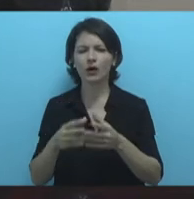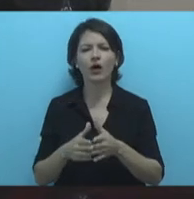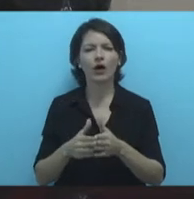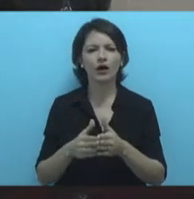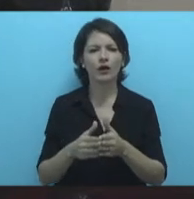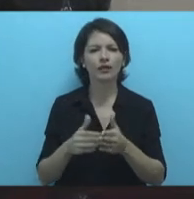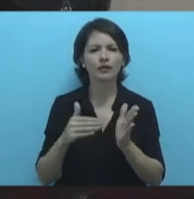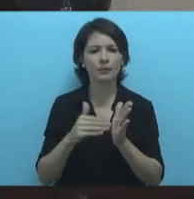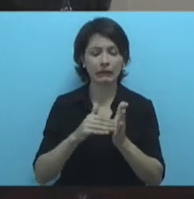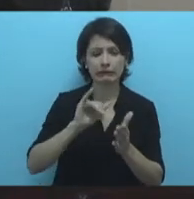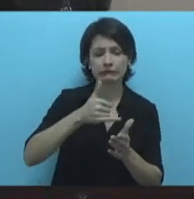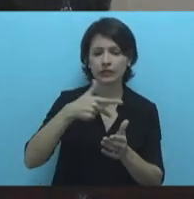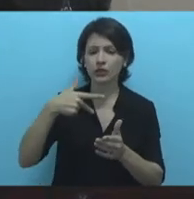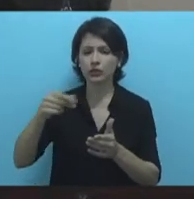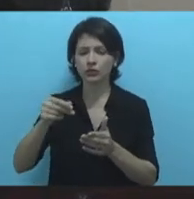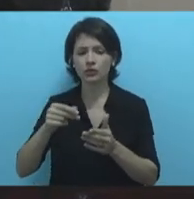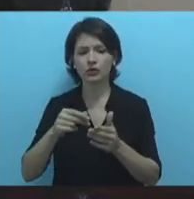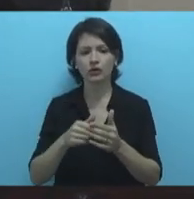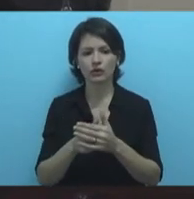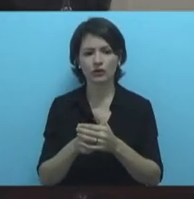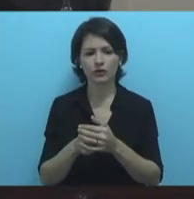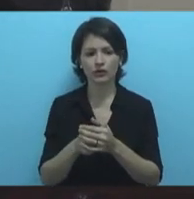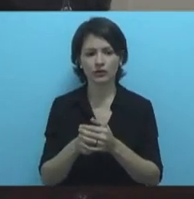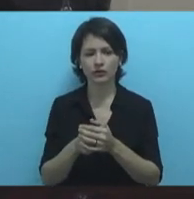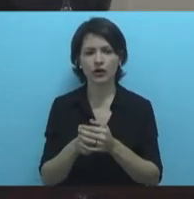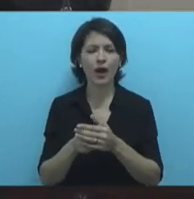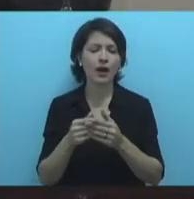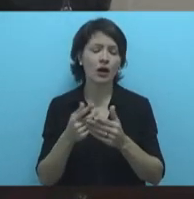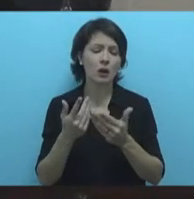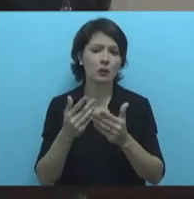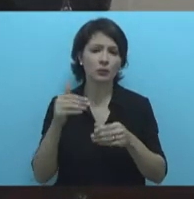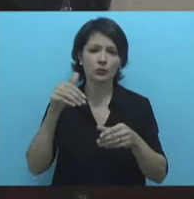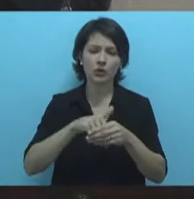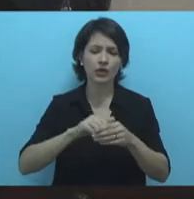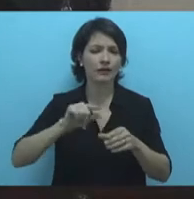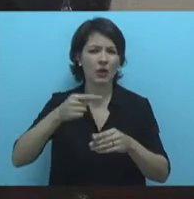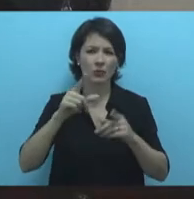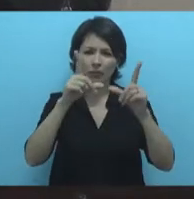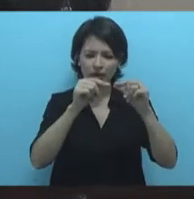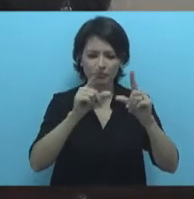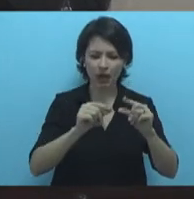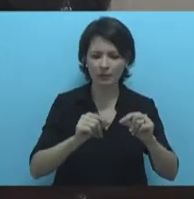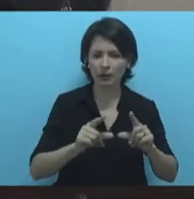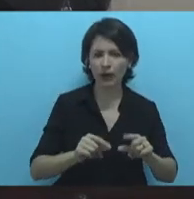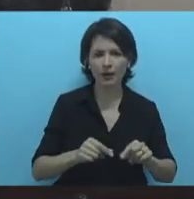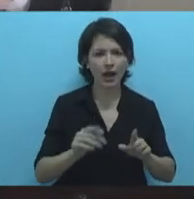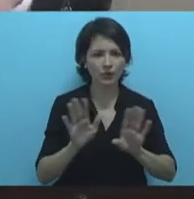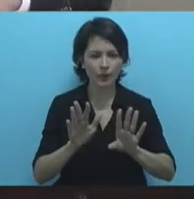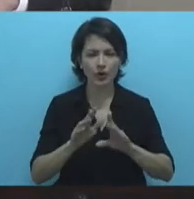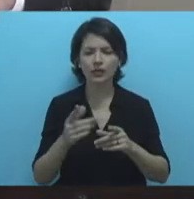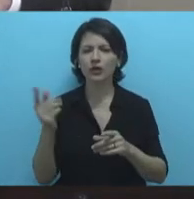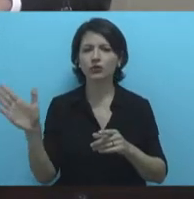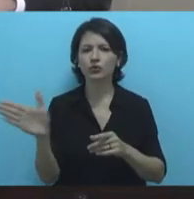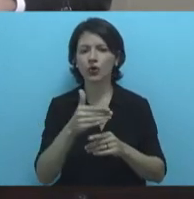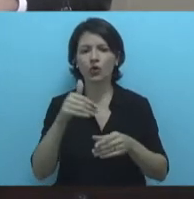en la votación en general y no es indispensable una necesario después la votación en particular entonces